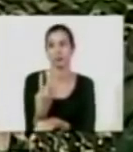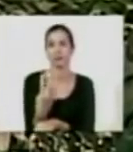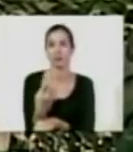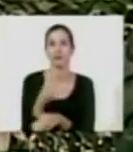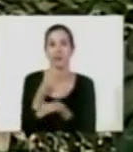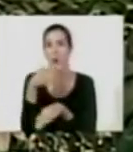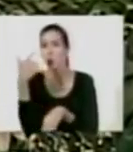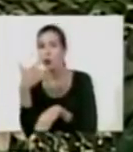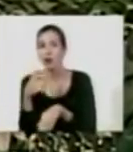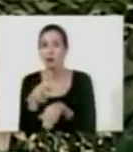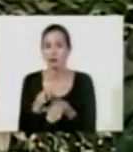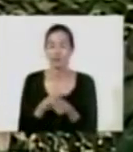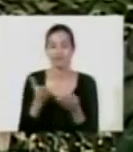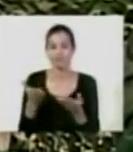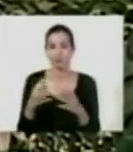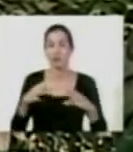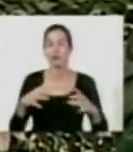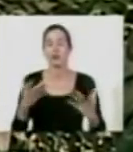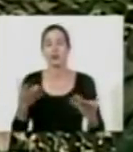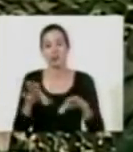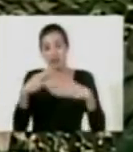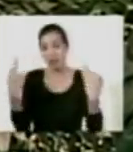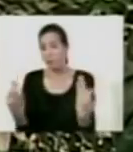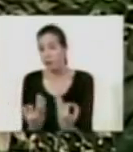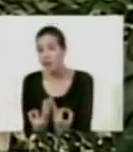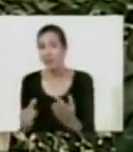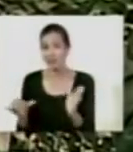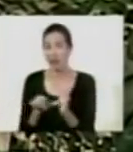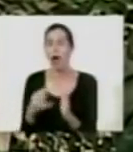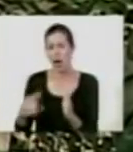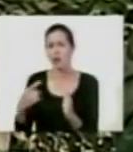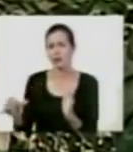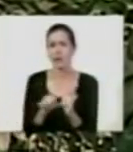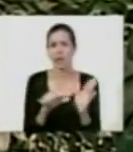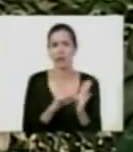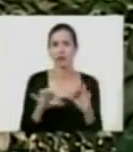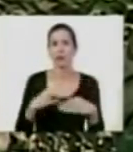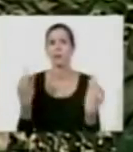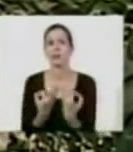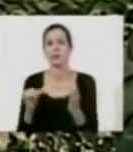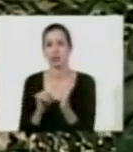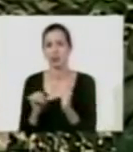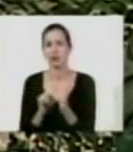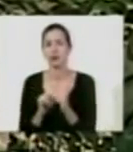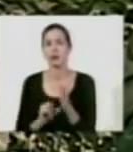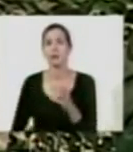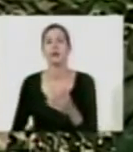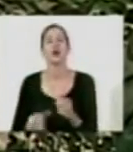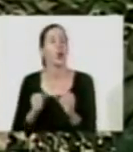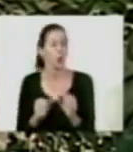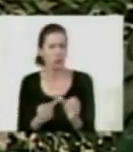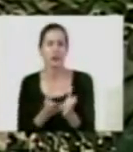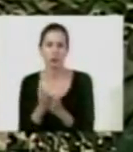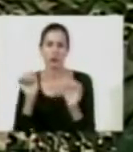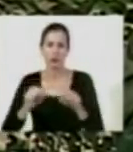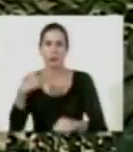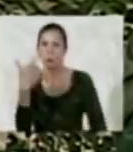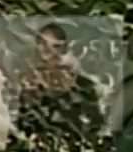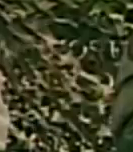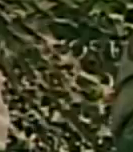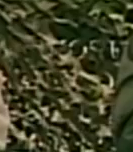área los familiares más cercanos. Y la búsqueda va a continuar.